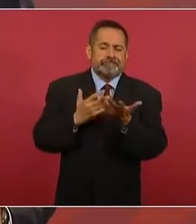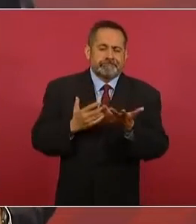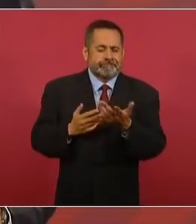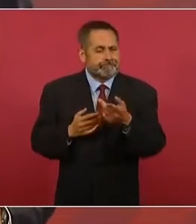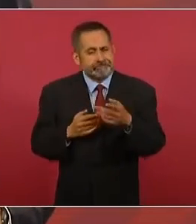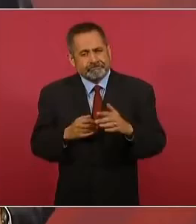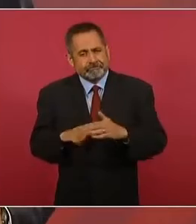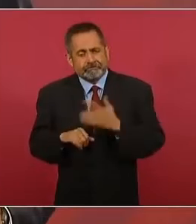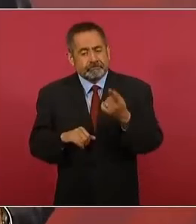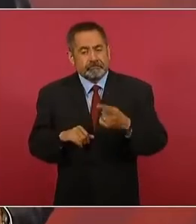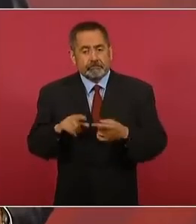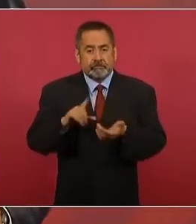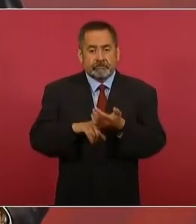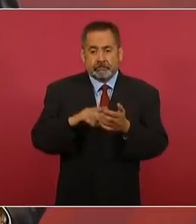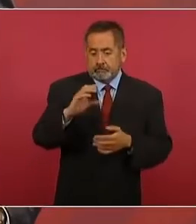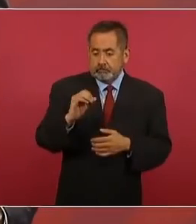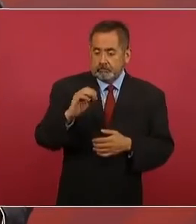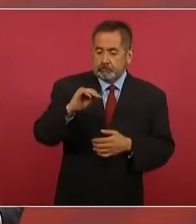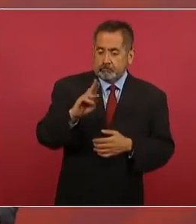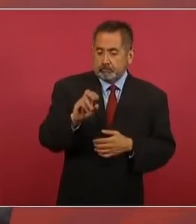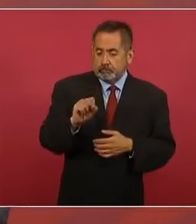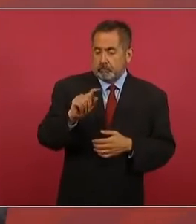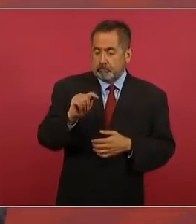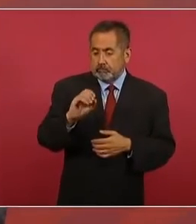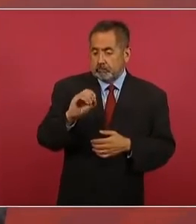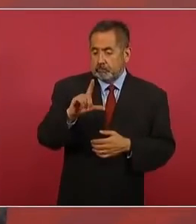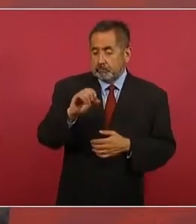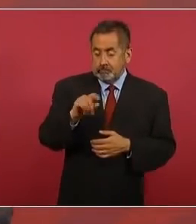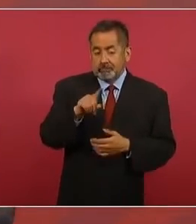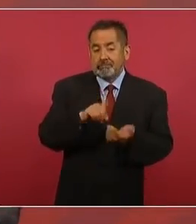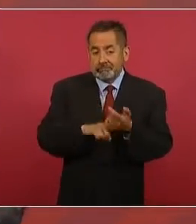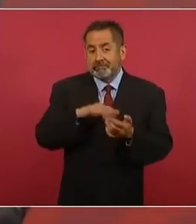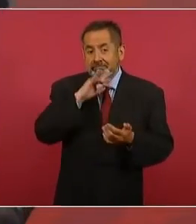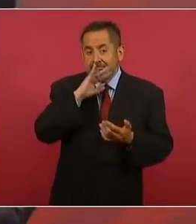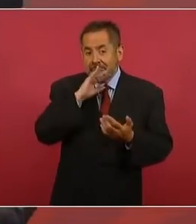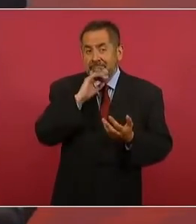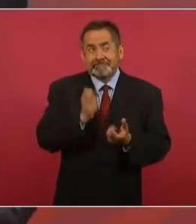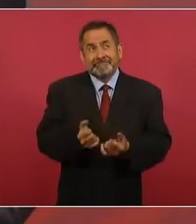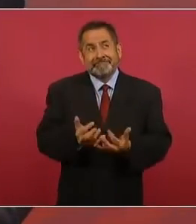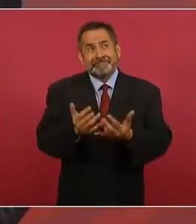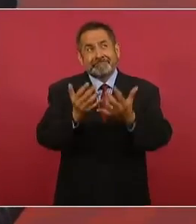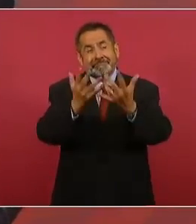porque el combustóleo sí contamina más.